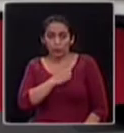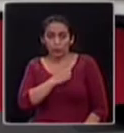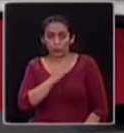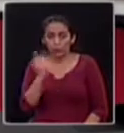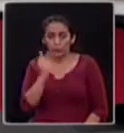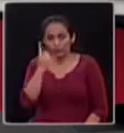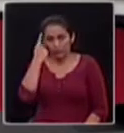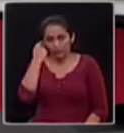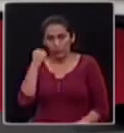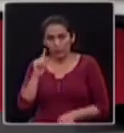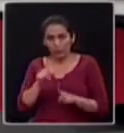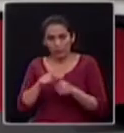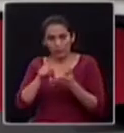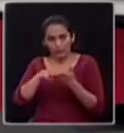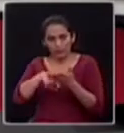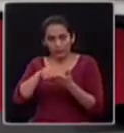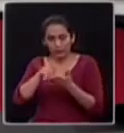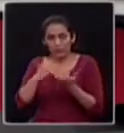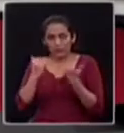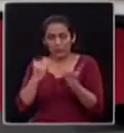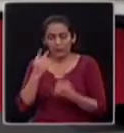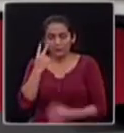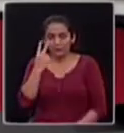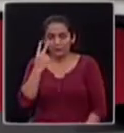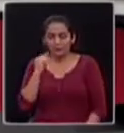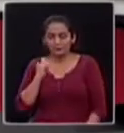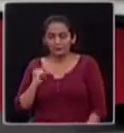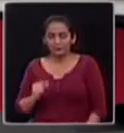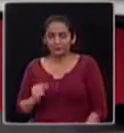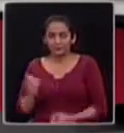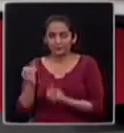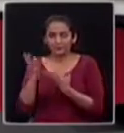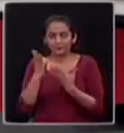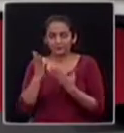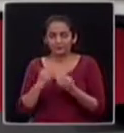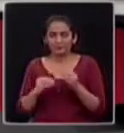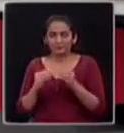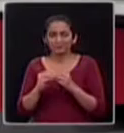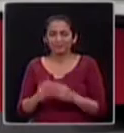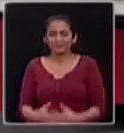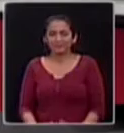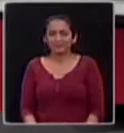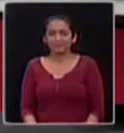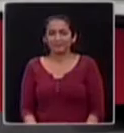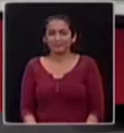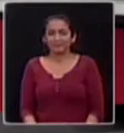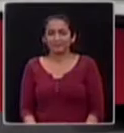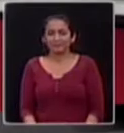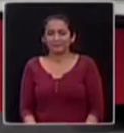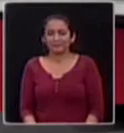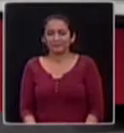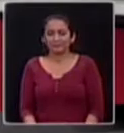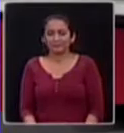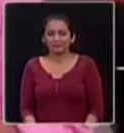pacto. Nuestro compañero Jorge Villasís se encuentra en el máximo organismo del fútbol ecuatoriano y nos tiene el siguiente informe.